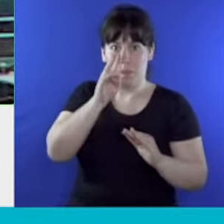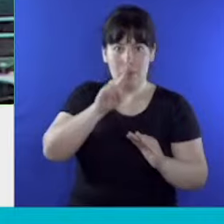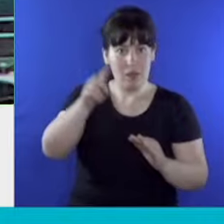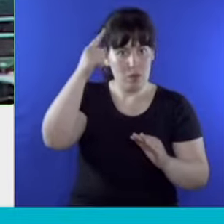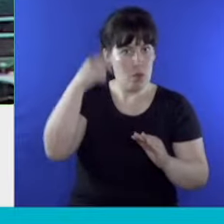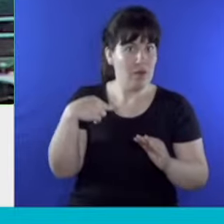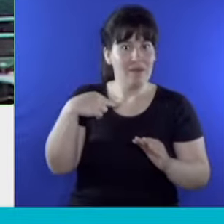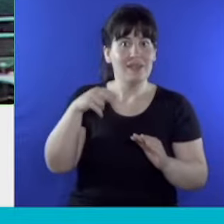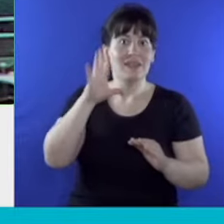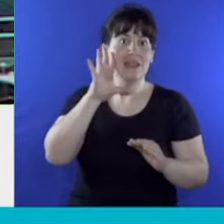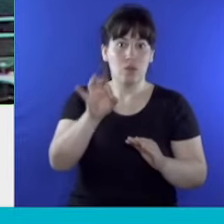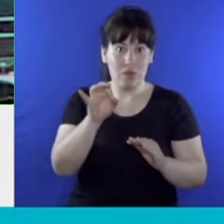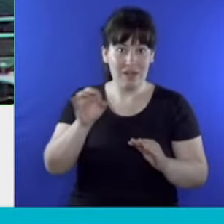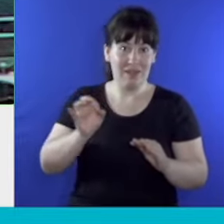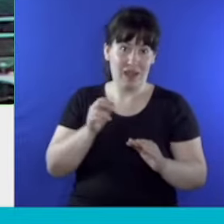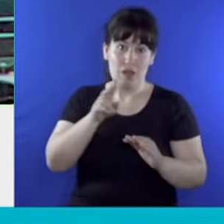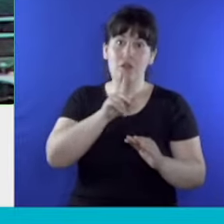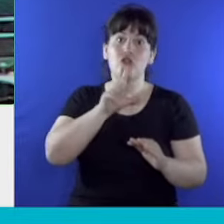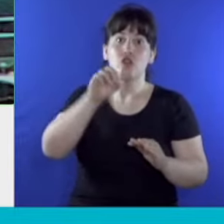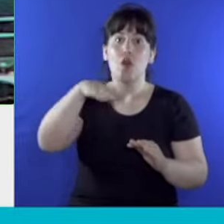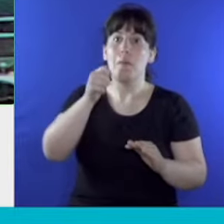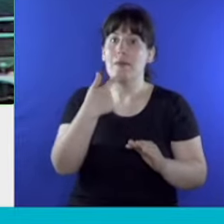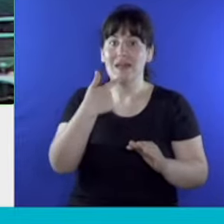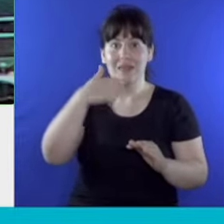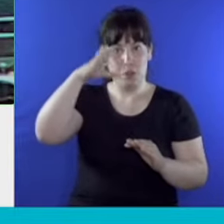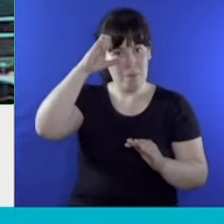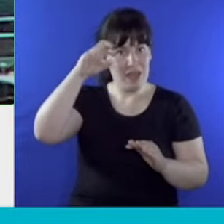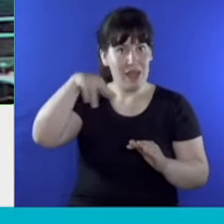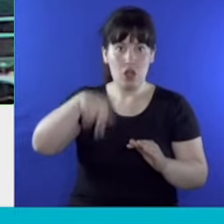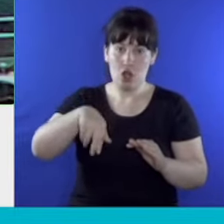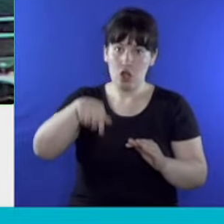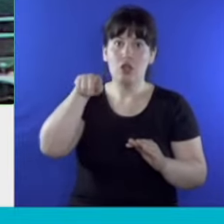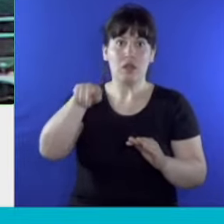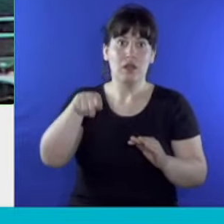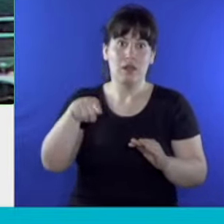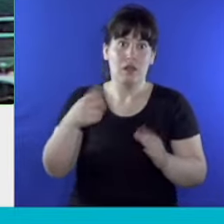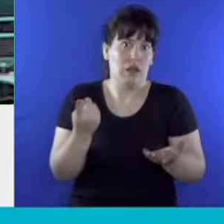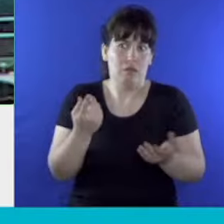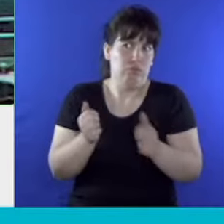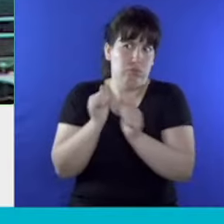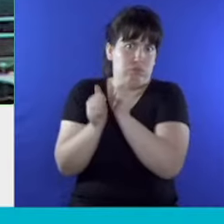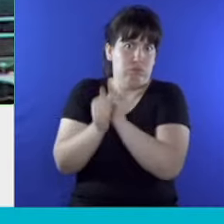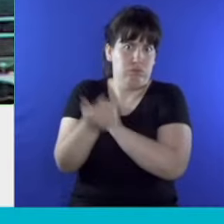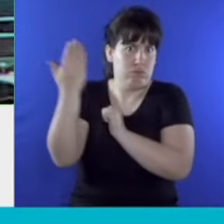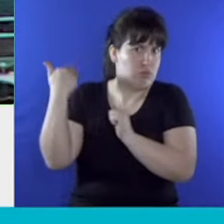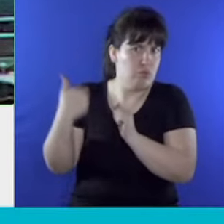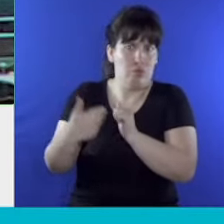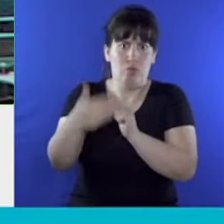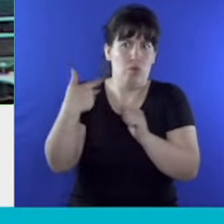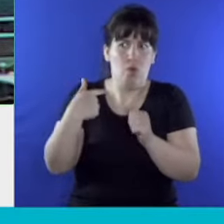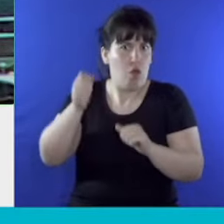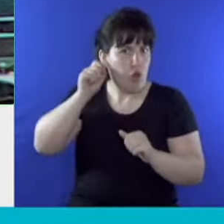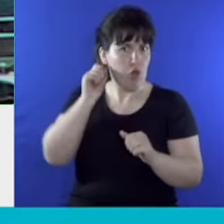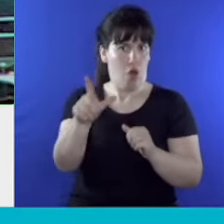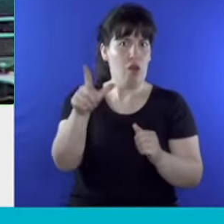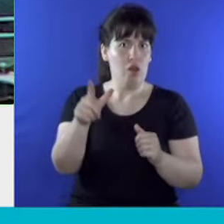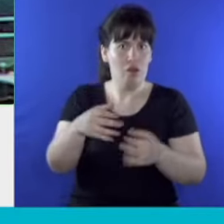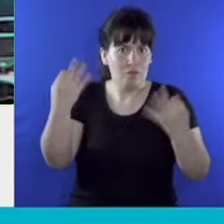Tomás Perón, que es uno de los 39, que tiene una historia absolutamente exitosa.